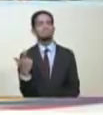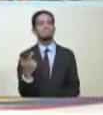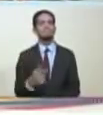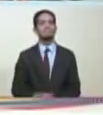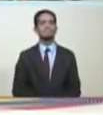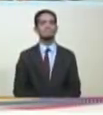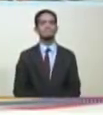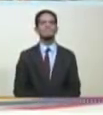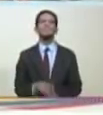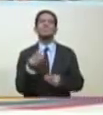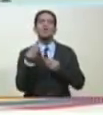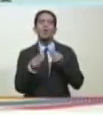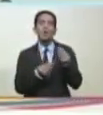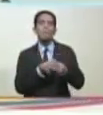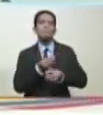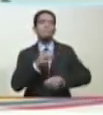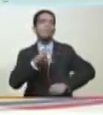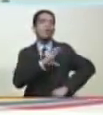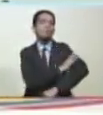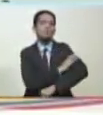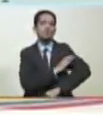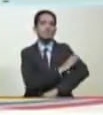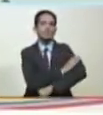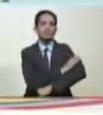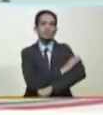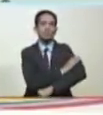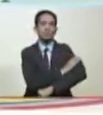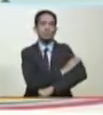¿Cómo la derecha progringa